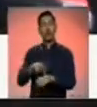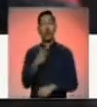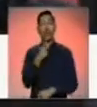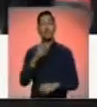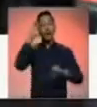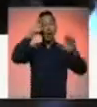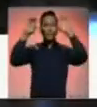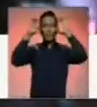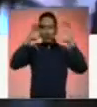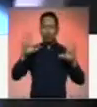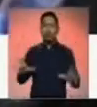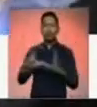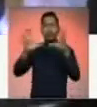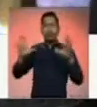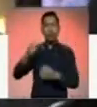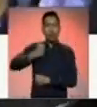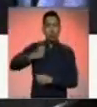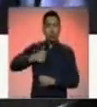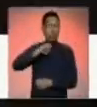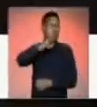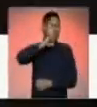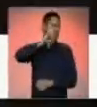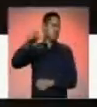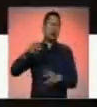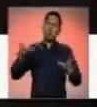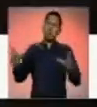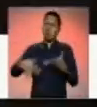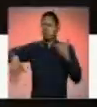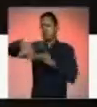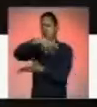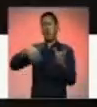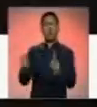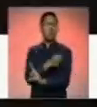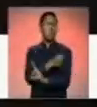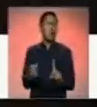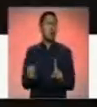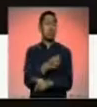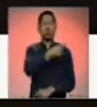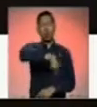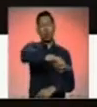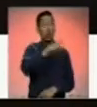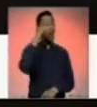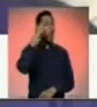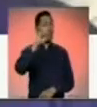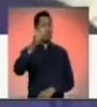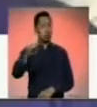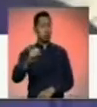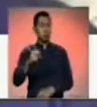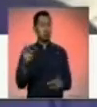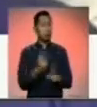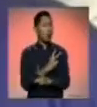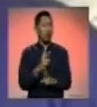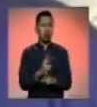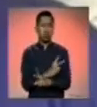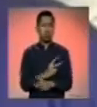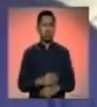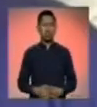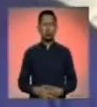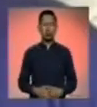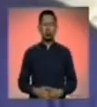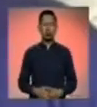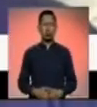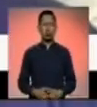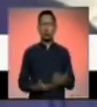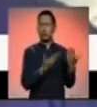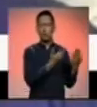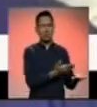estrategia de incitación a la sublevación y a la violencia que se aplica desde los grupos de creo es peligrosa para el país. Ese tipo de perversión que